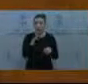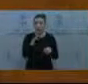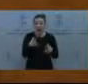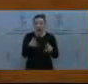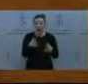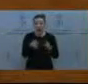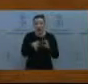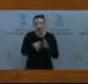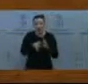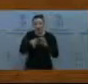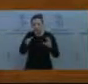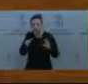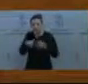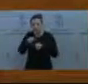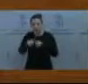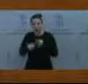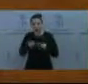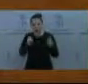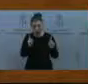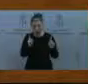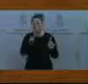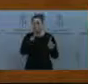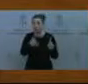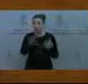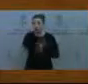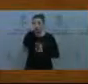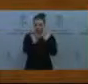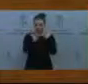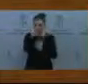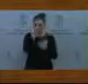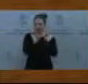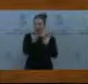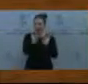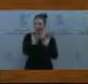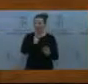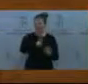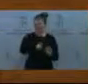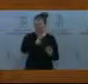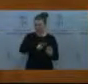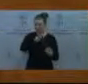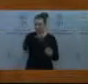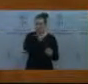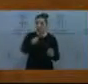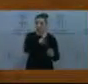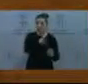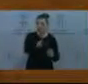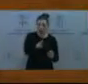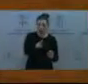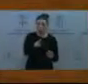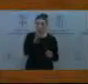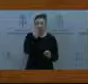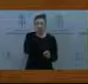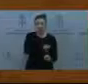porcentaje elevado de las parejas y las personas que tienen niños pequeños de 0 a 3 años no tengan en su